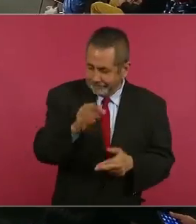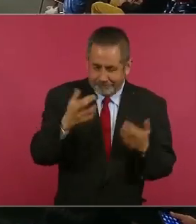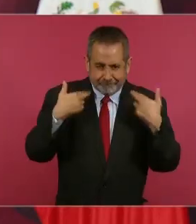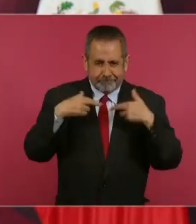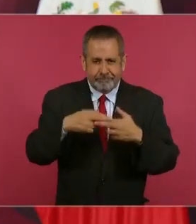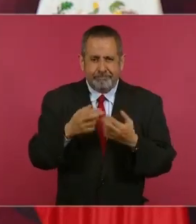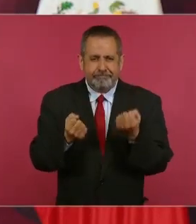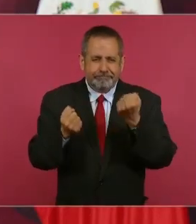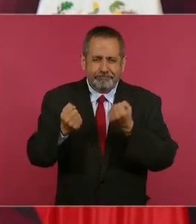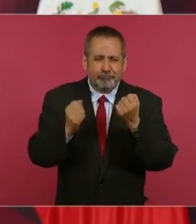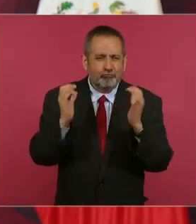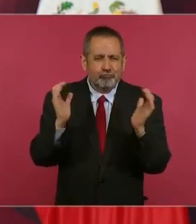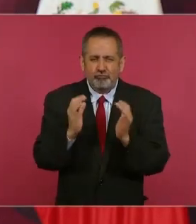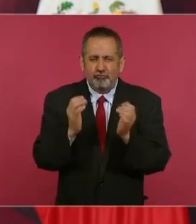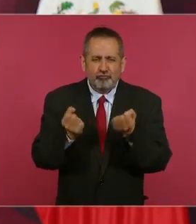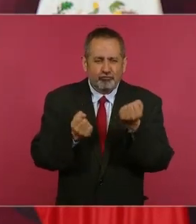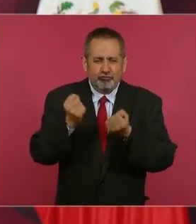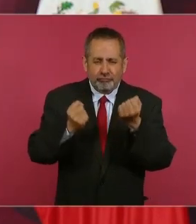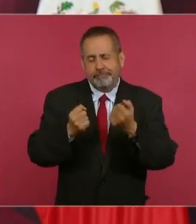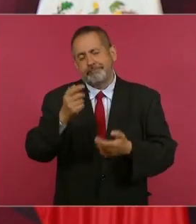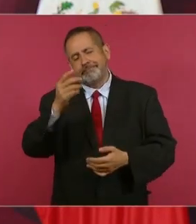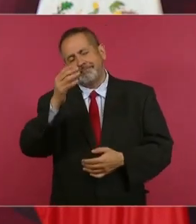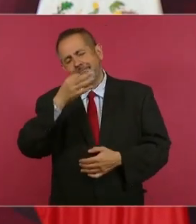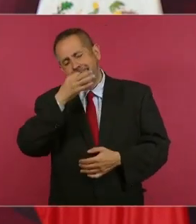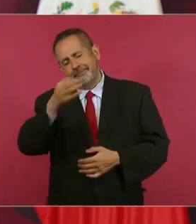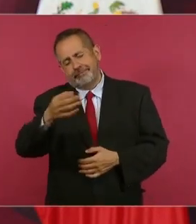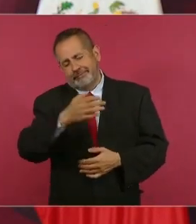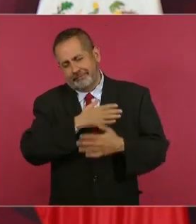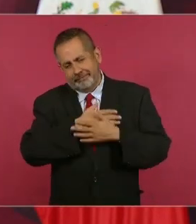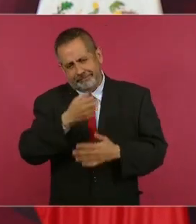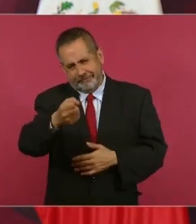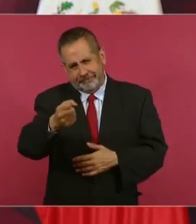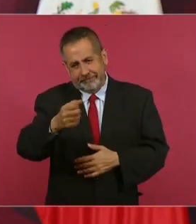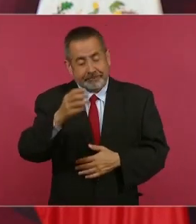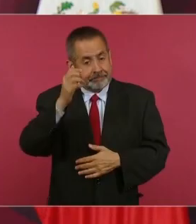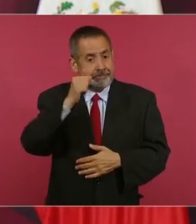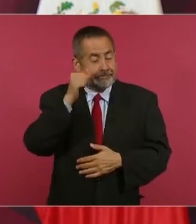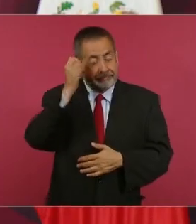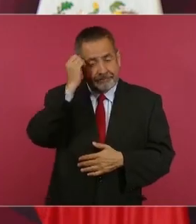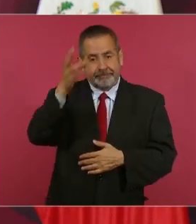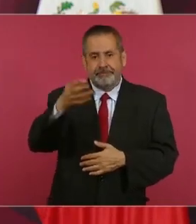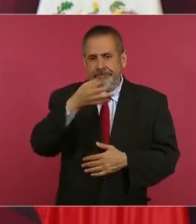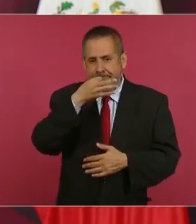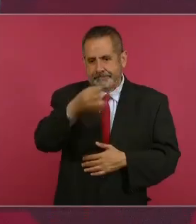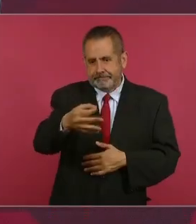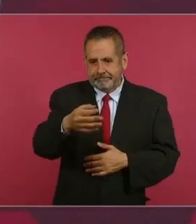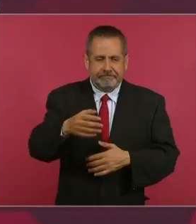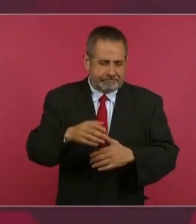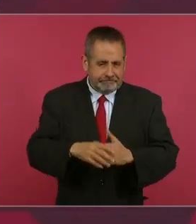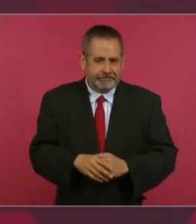con su camionetita, que aprovecho, que ayer se me pasó decirlo,